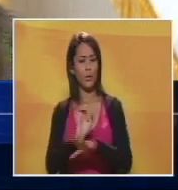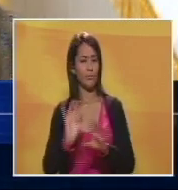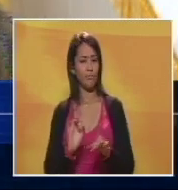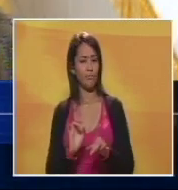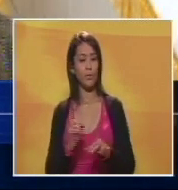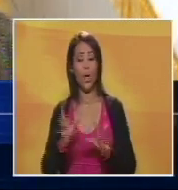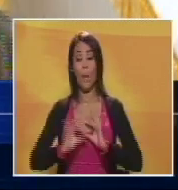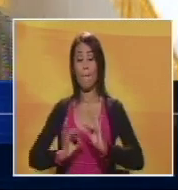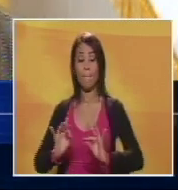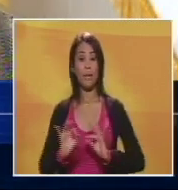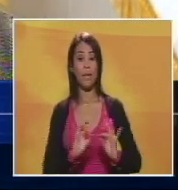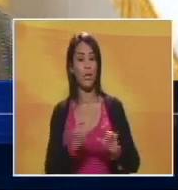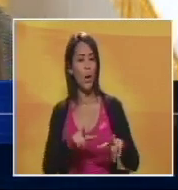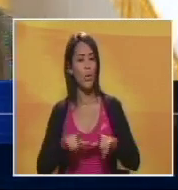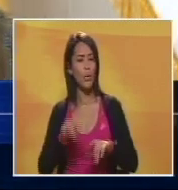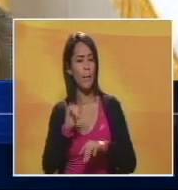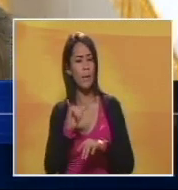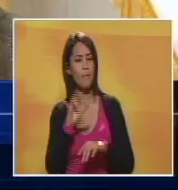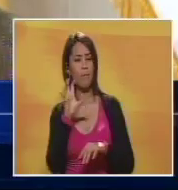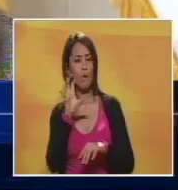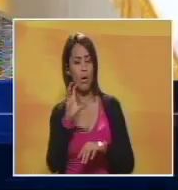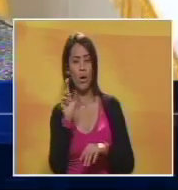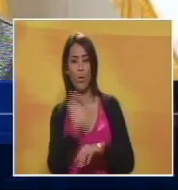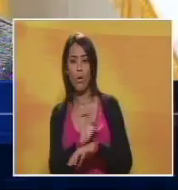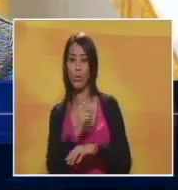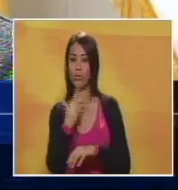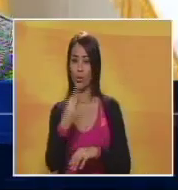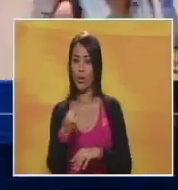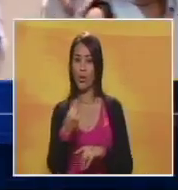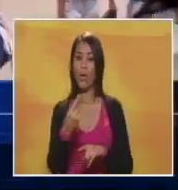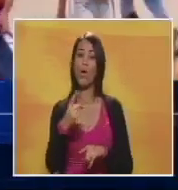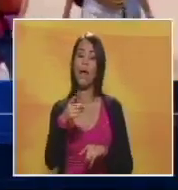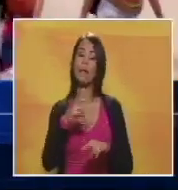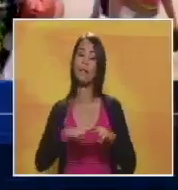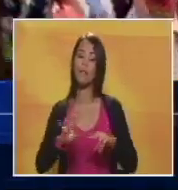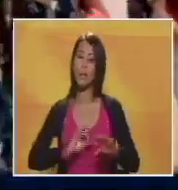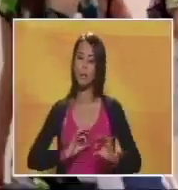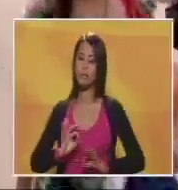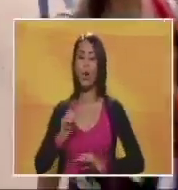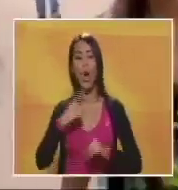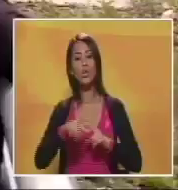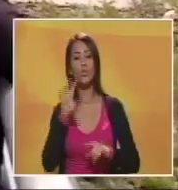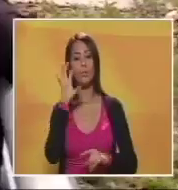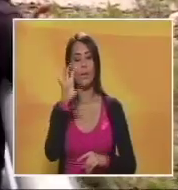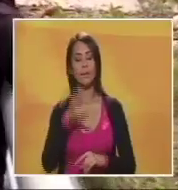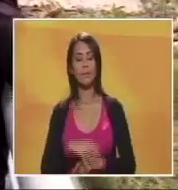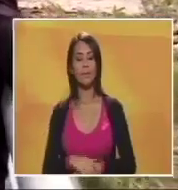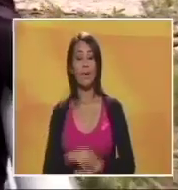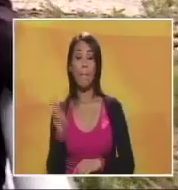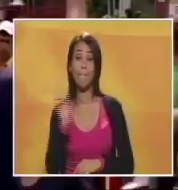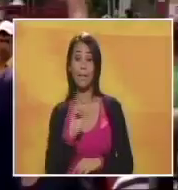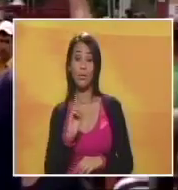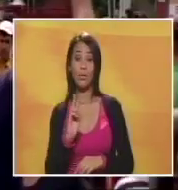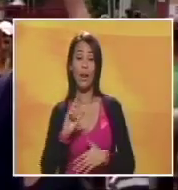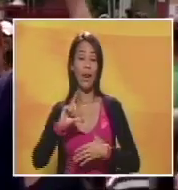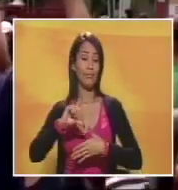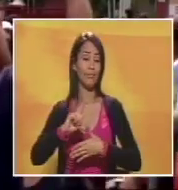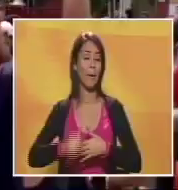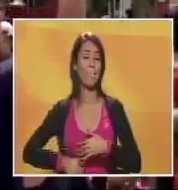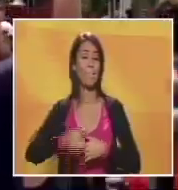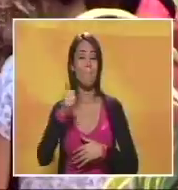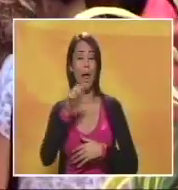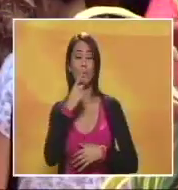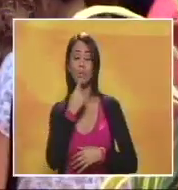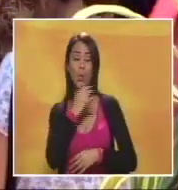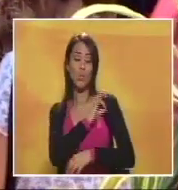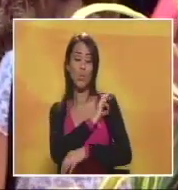virus todavía no está circulando entre nuestra población, sino el niño se contagió en otro país. Venezuela es el país latinoamericano con más casos de sarampión